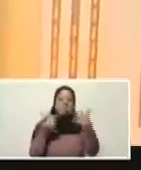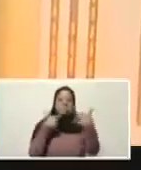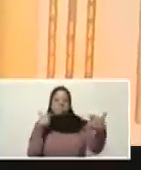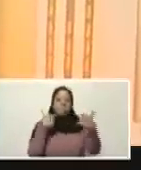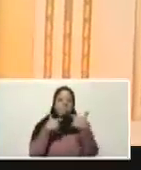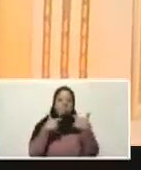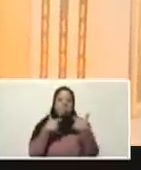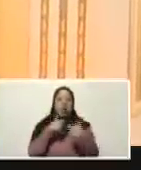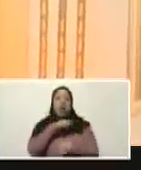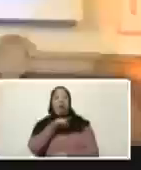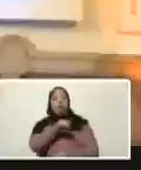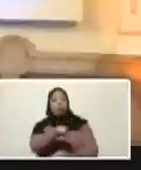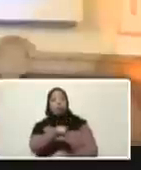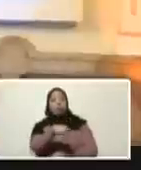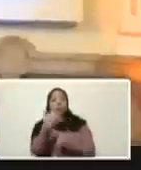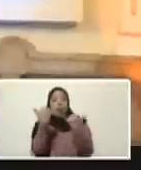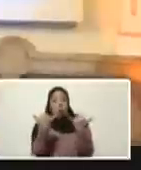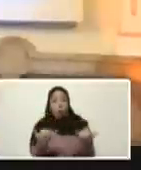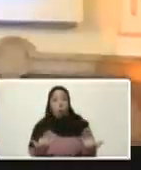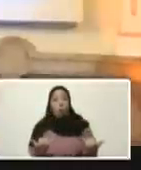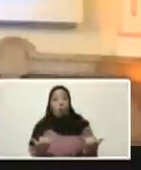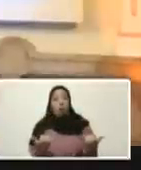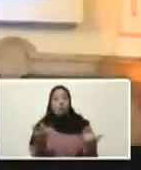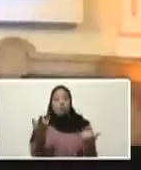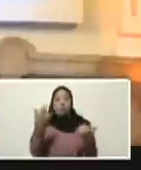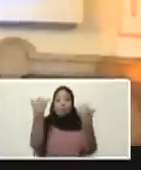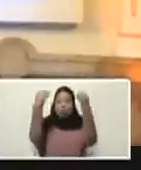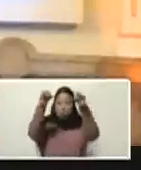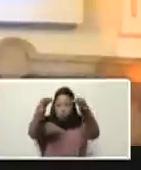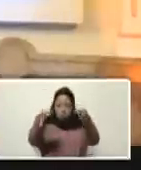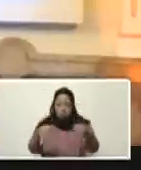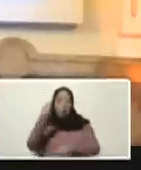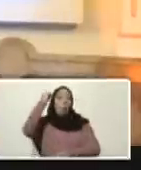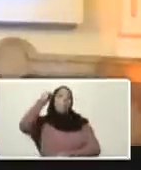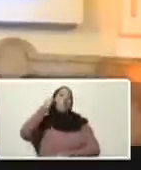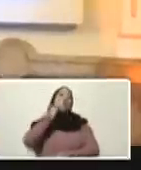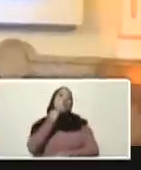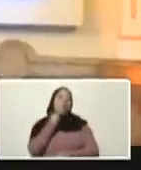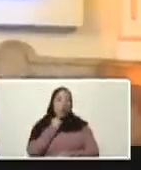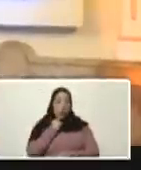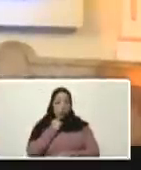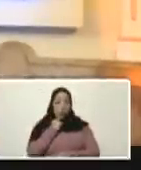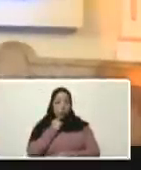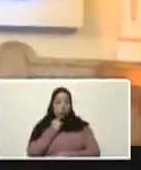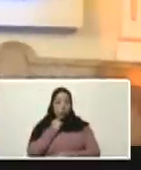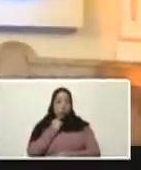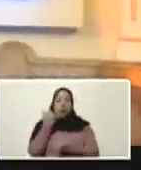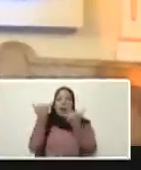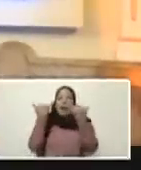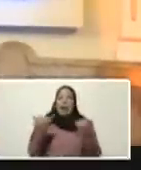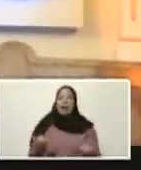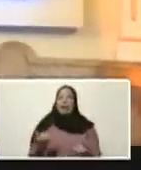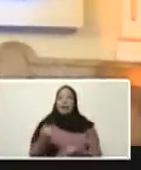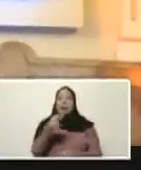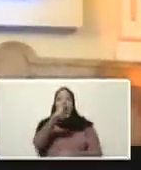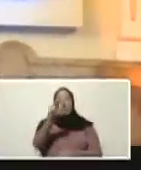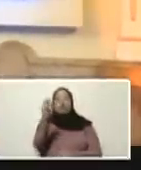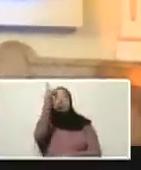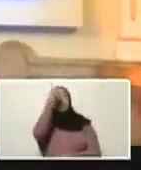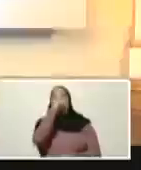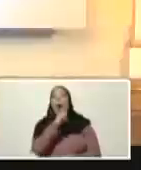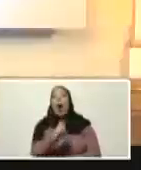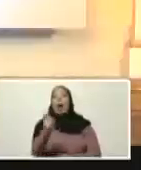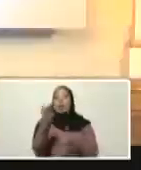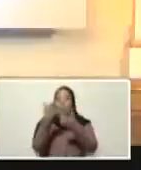a ustedes ser la oficialidad bolivariana de la era bicentenaria